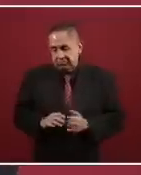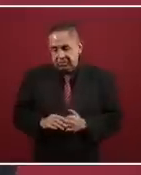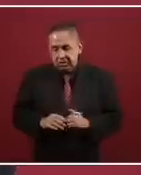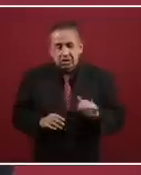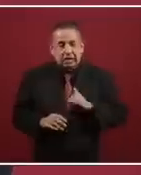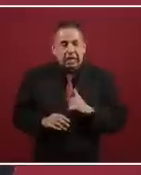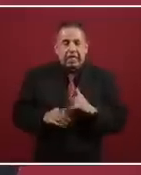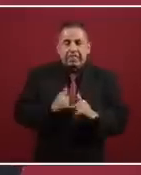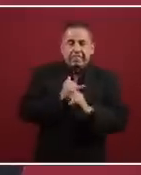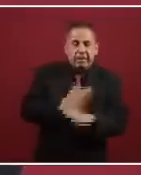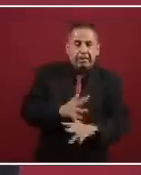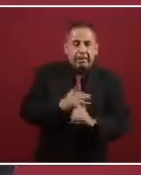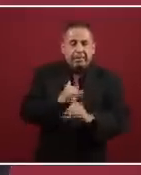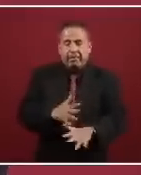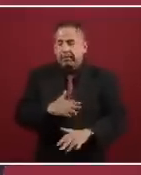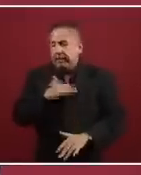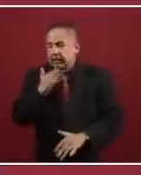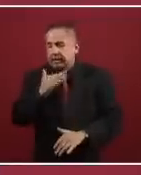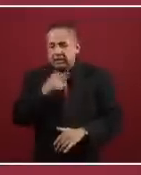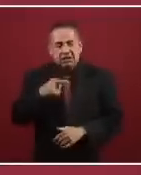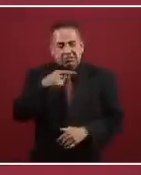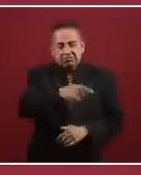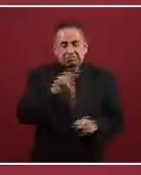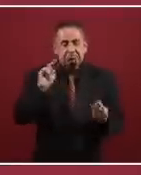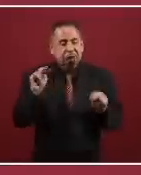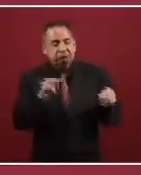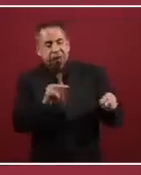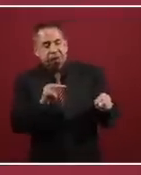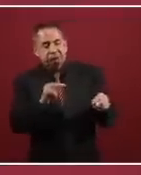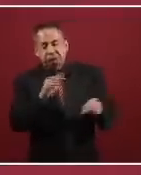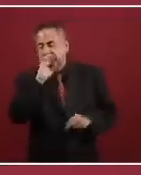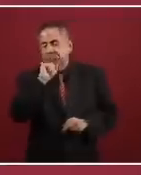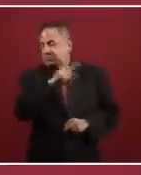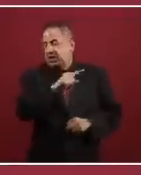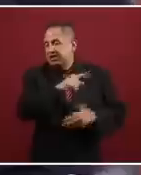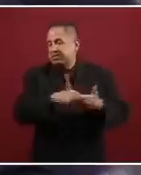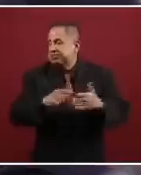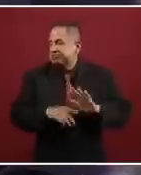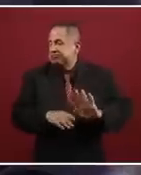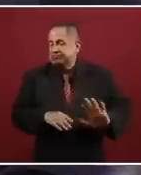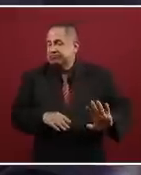mediante trampas, es mal vista.